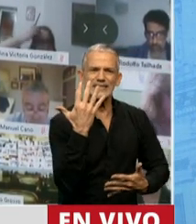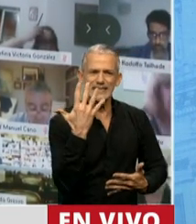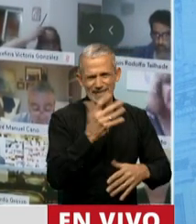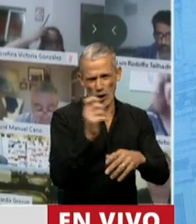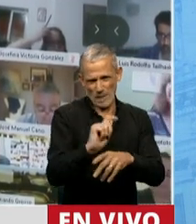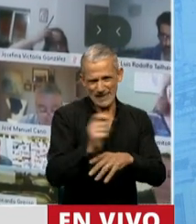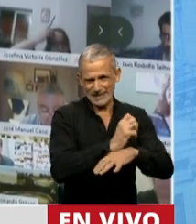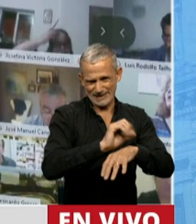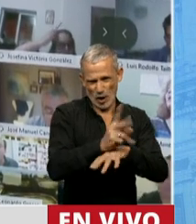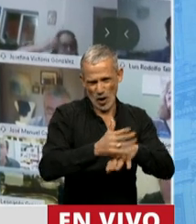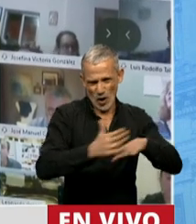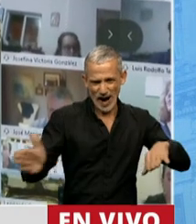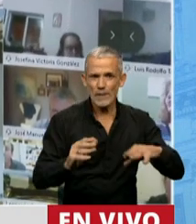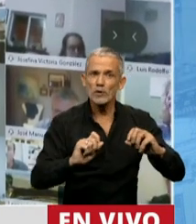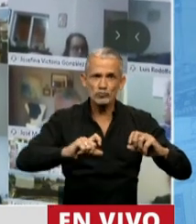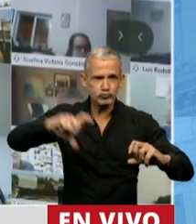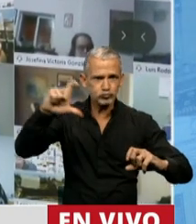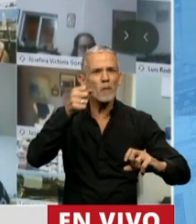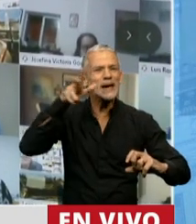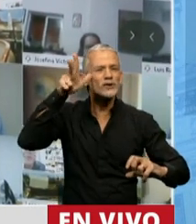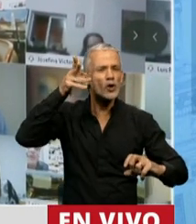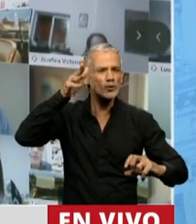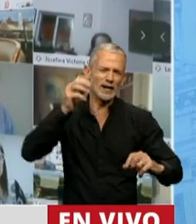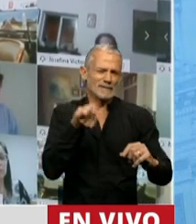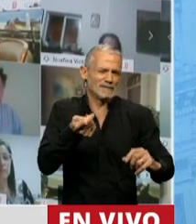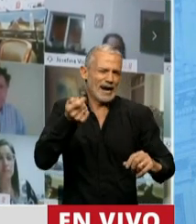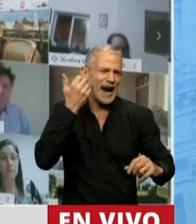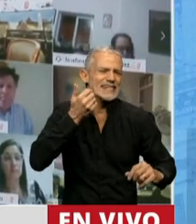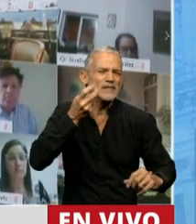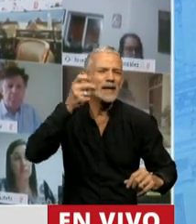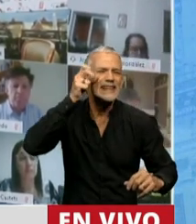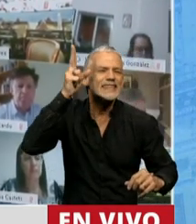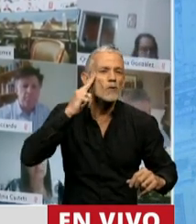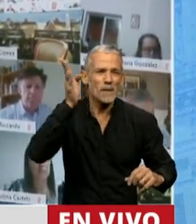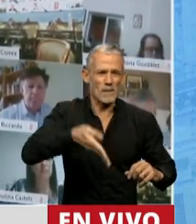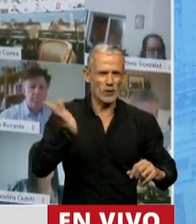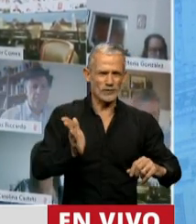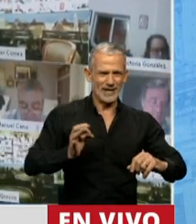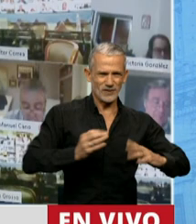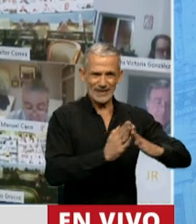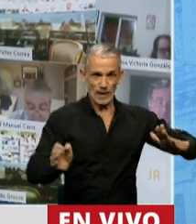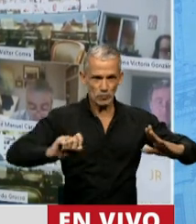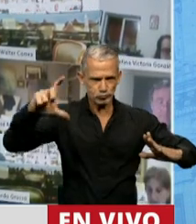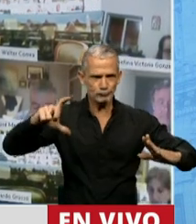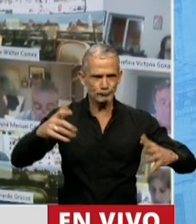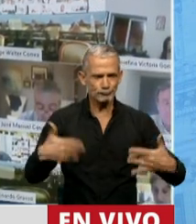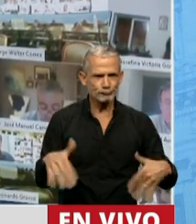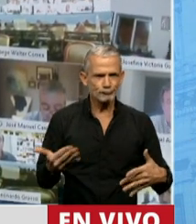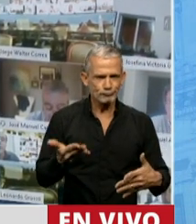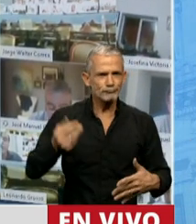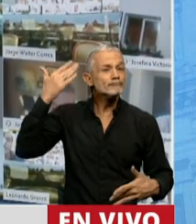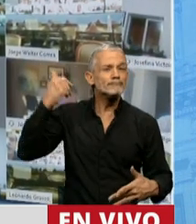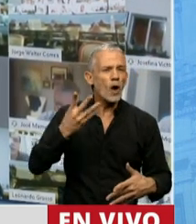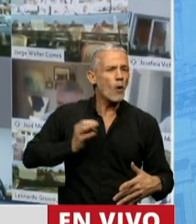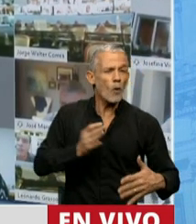pandemia Se incrementa en casi un 28.9 un 29 en lo que muy por el contrario a lo que nos